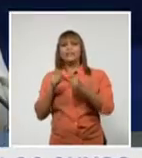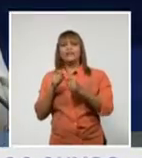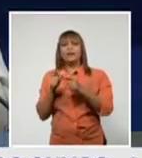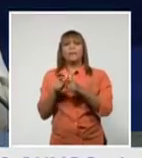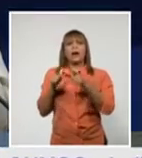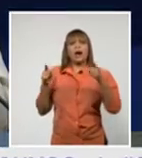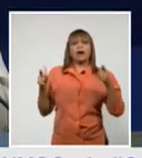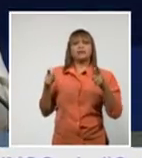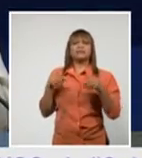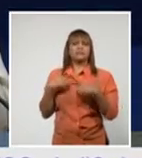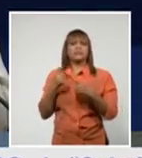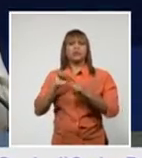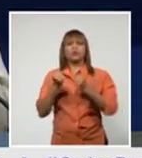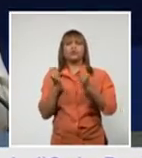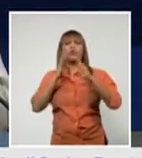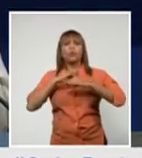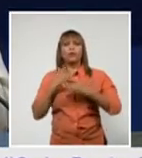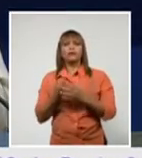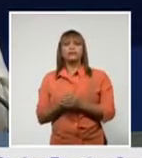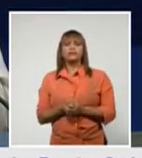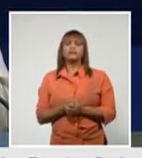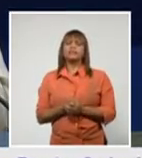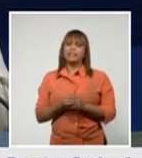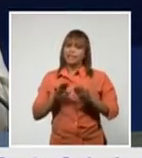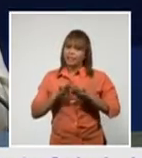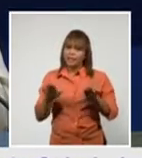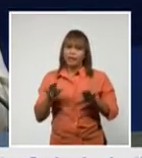Creo que inicialmente medio que di respuesta.